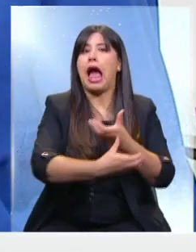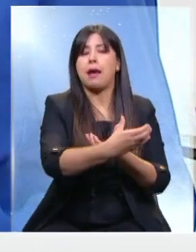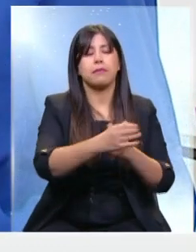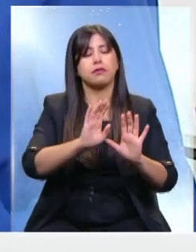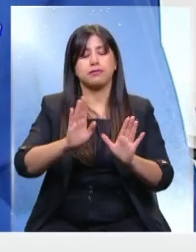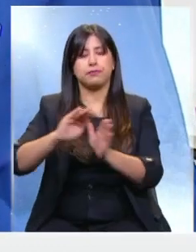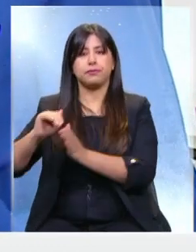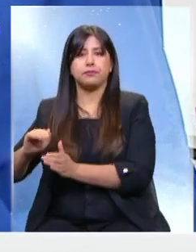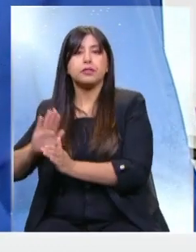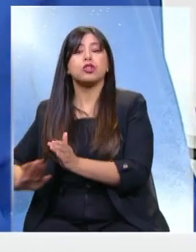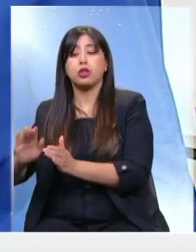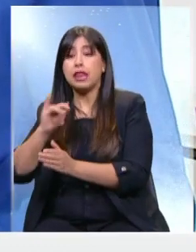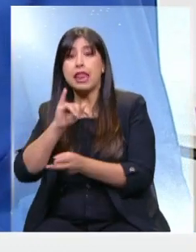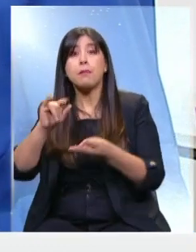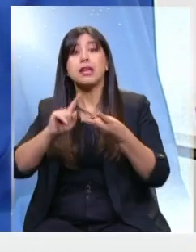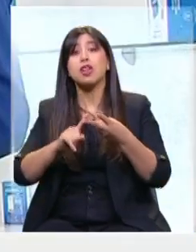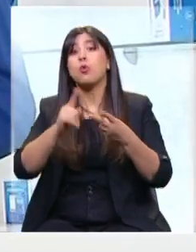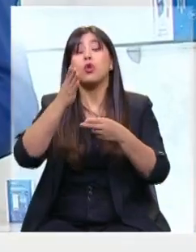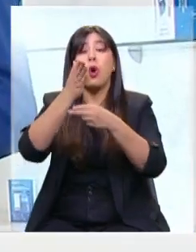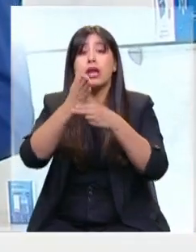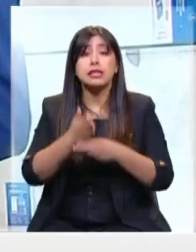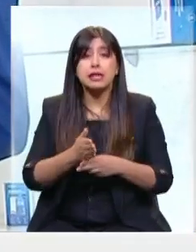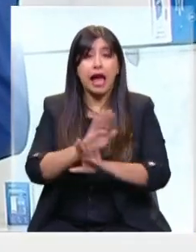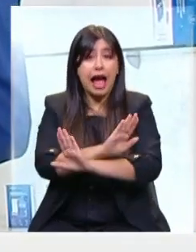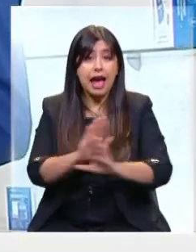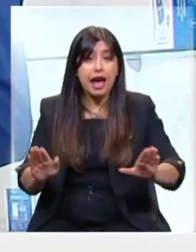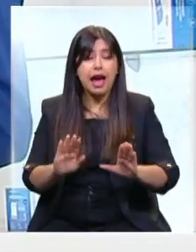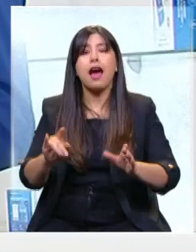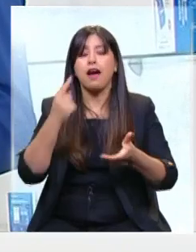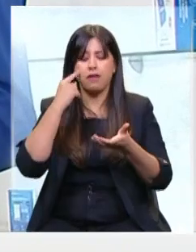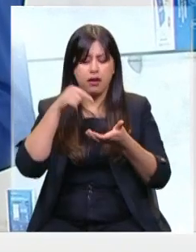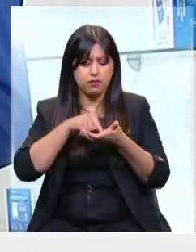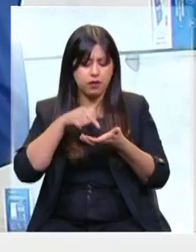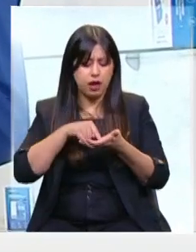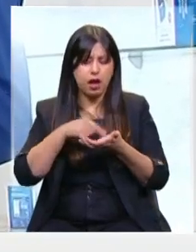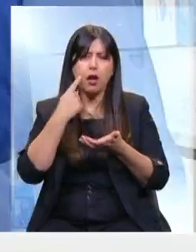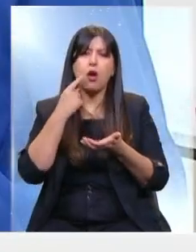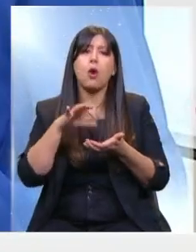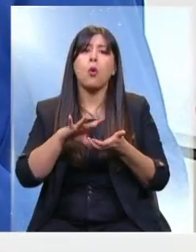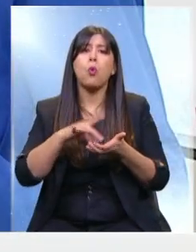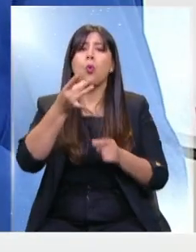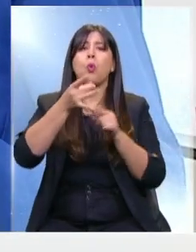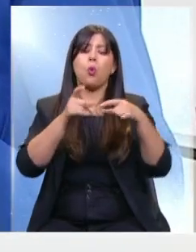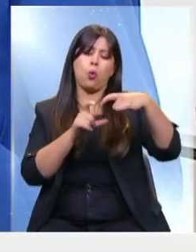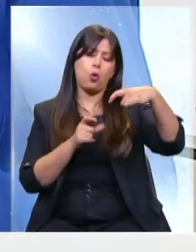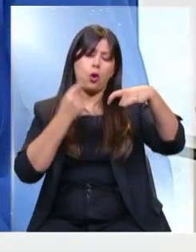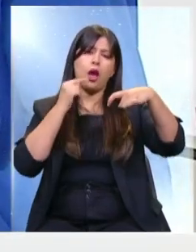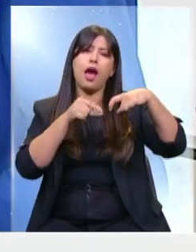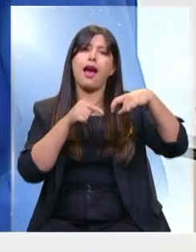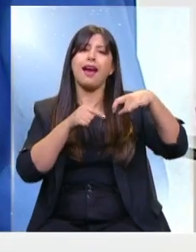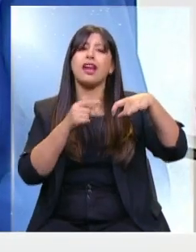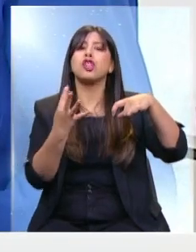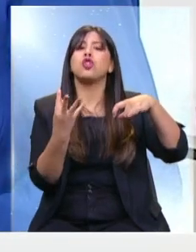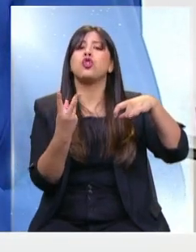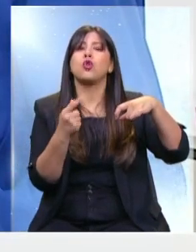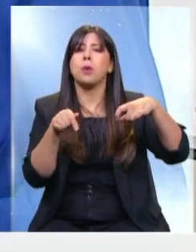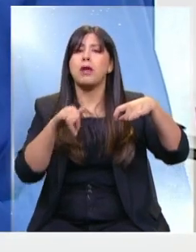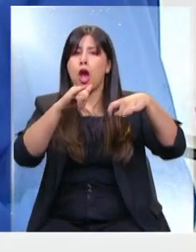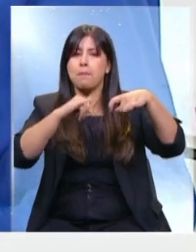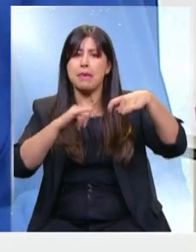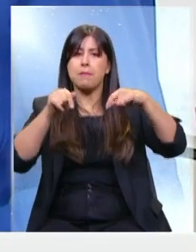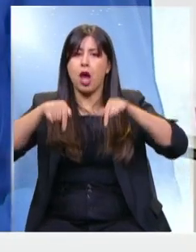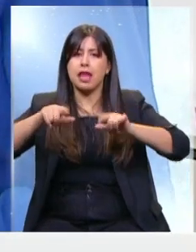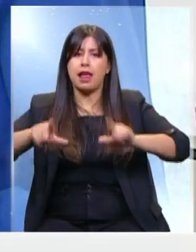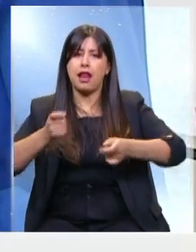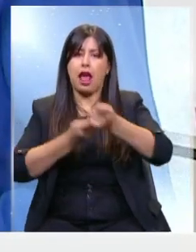RUT y la razón social coincidan con su negocio. Y el último es verificar que la transacción